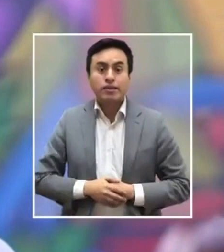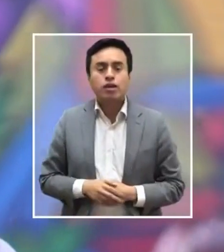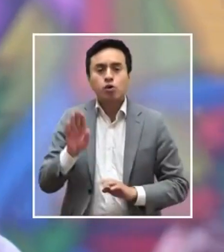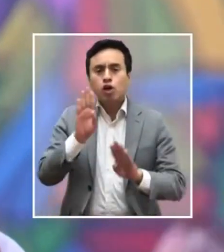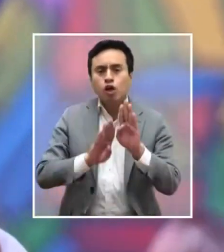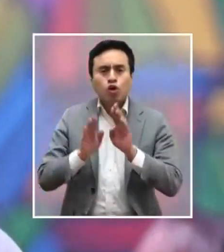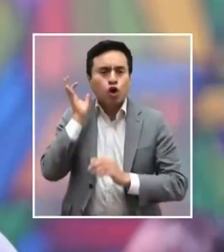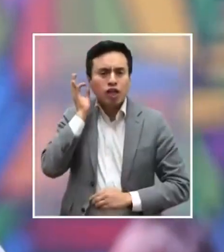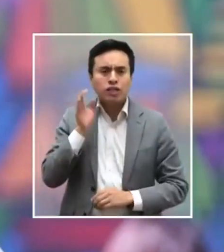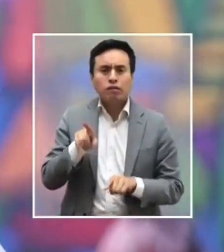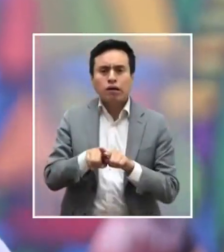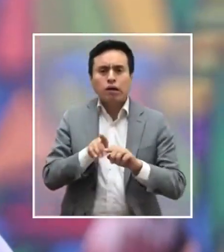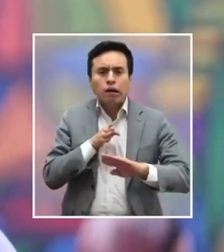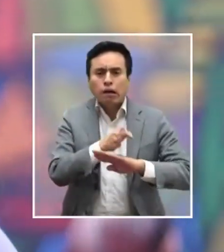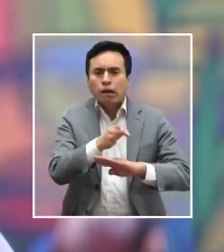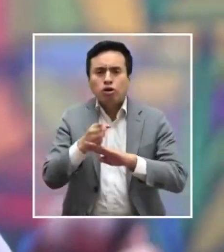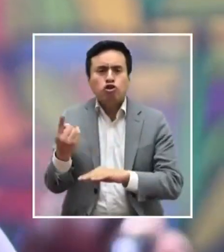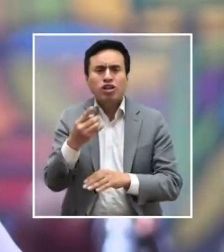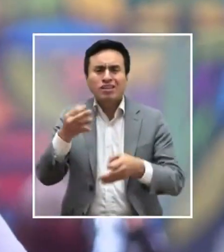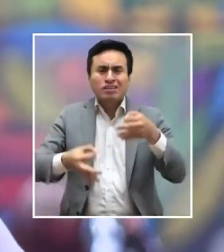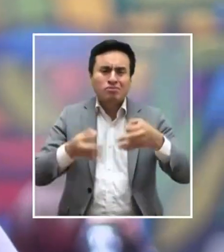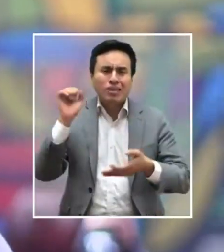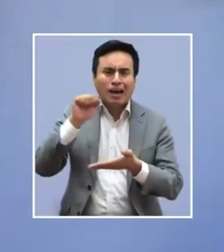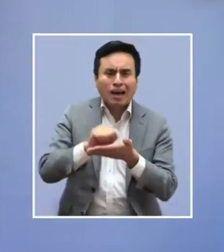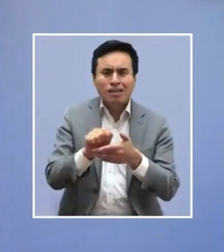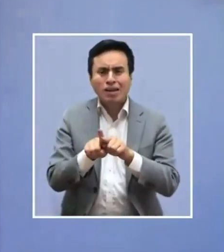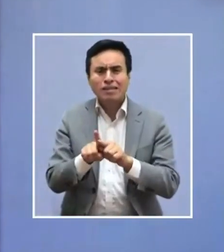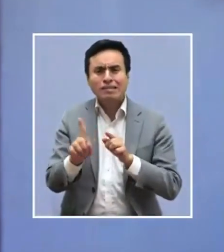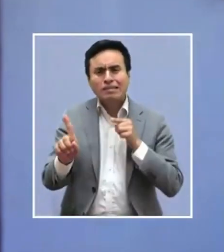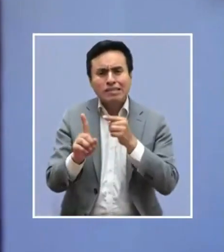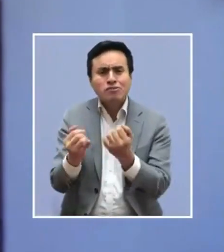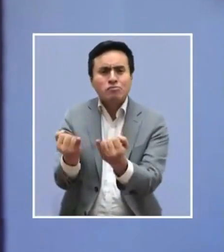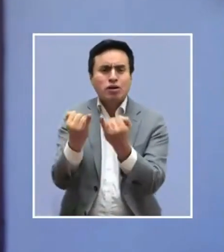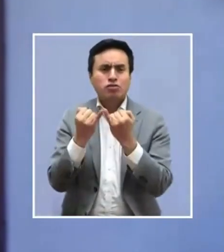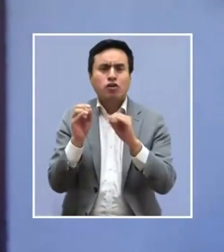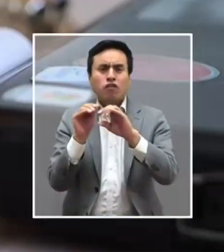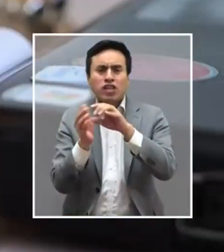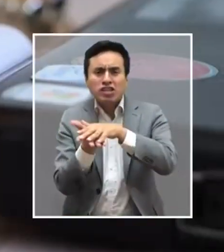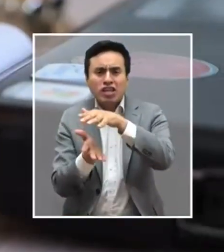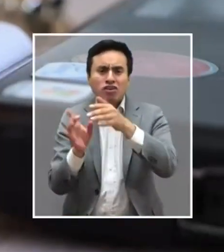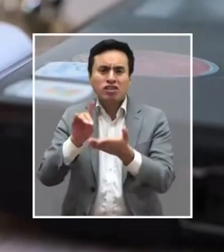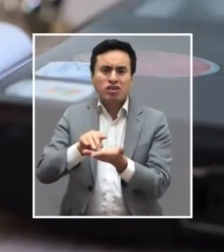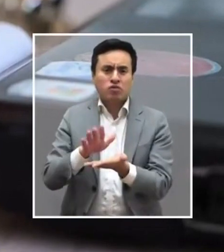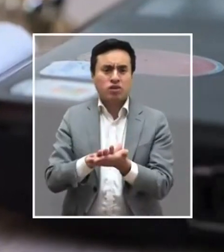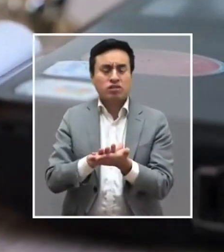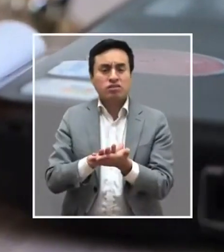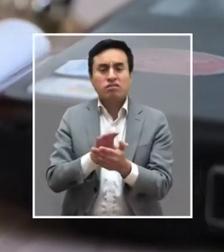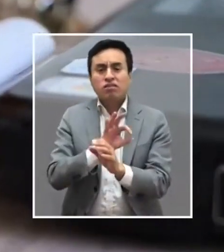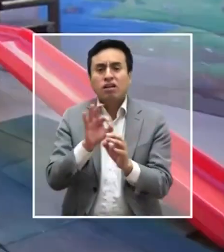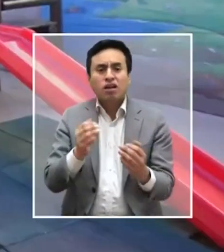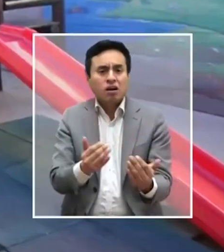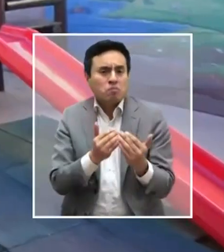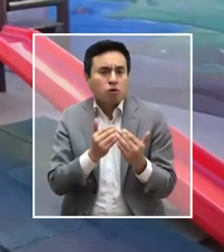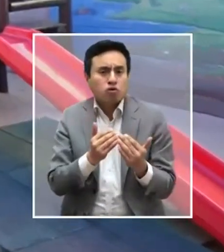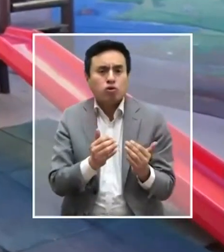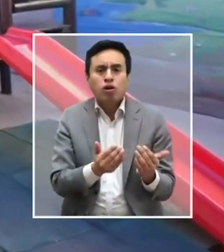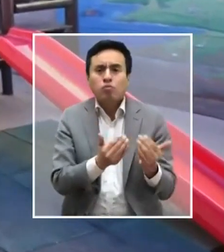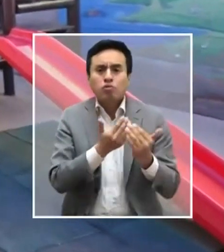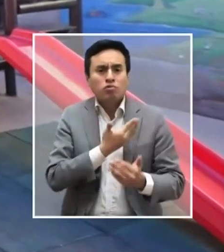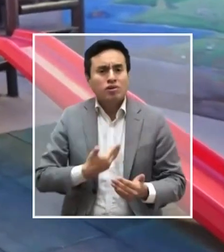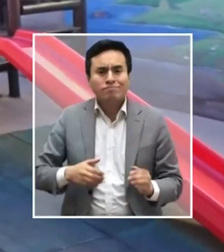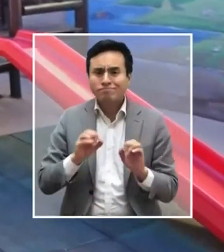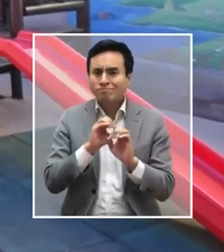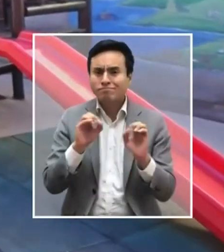alimento. En algunos casos, incluso, por ejemplo, se han registrado algunas medidas en donde imposibilitan poder actualizar o renovar